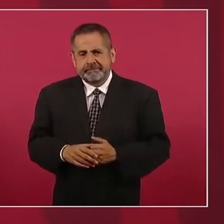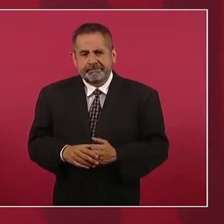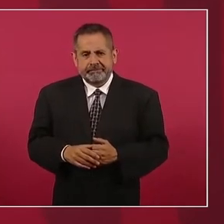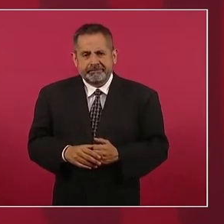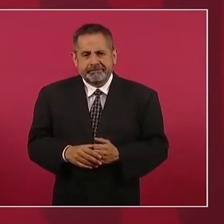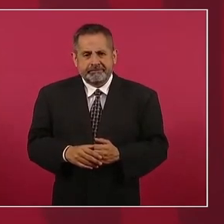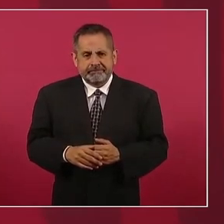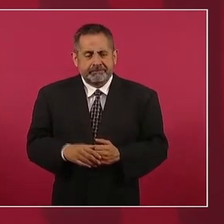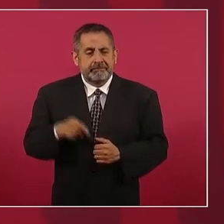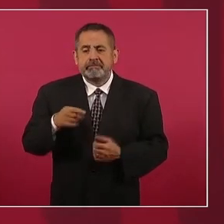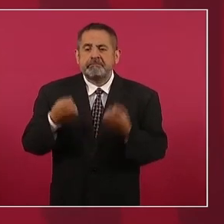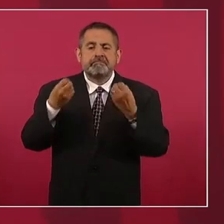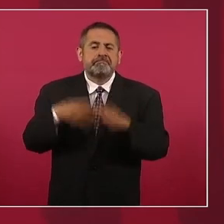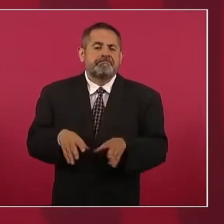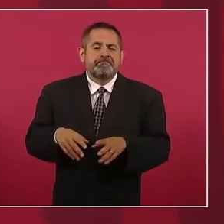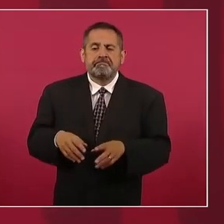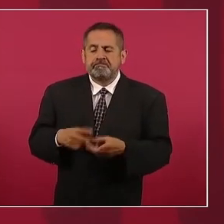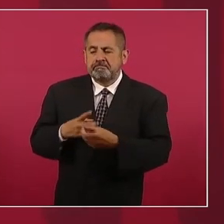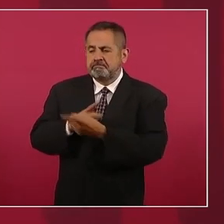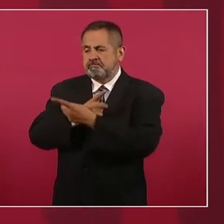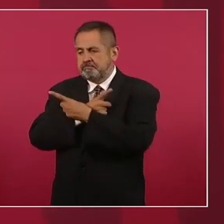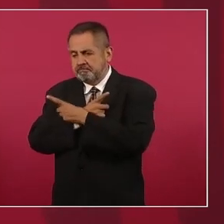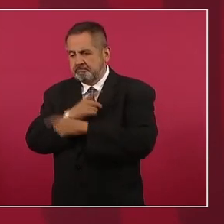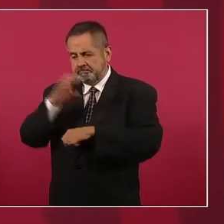a los valores,